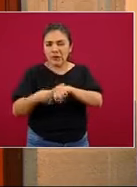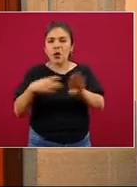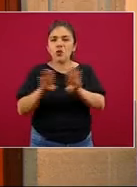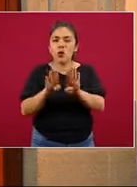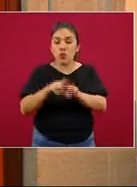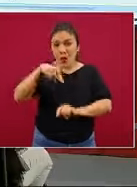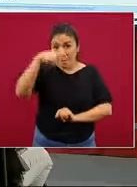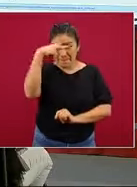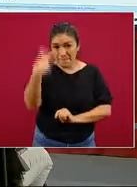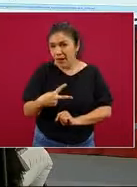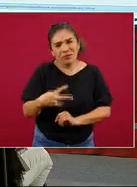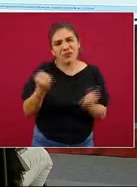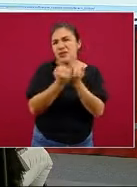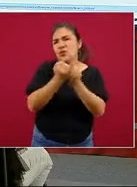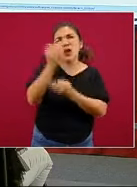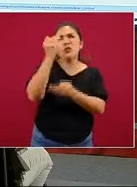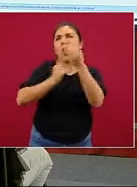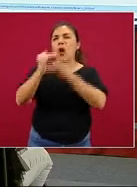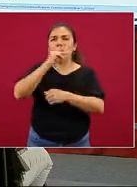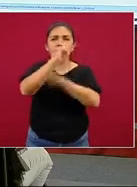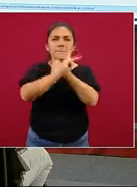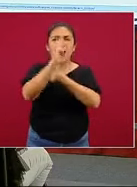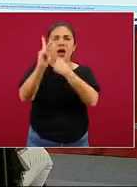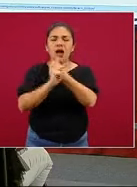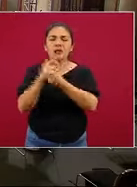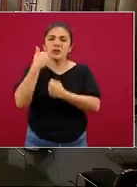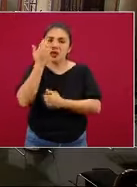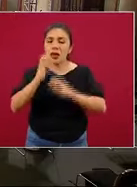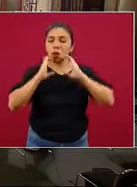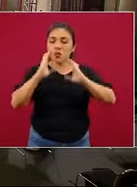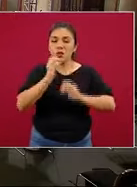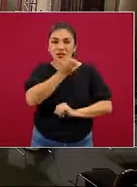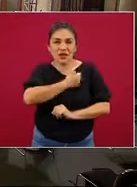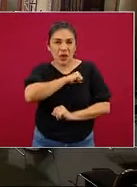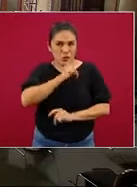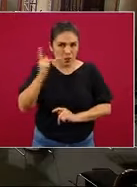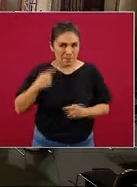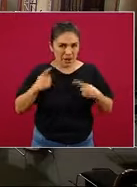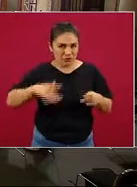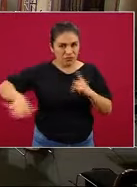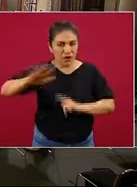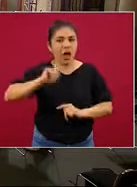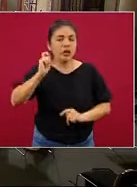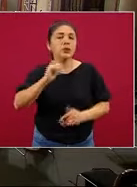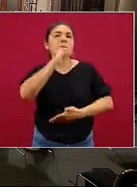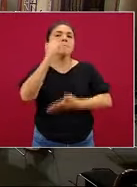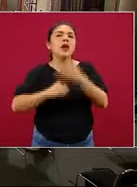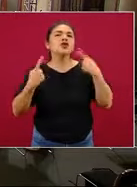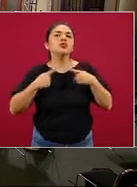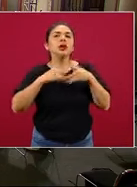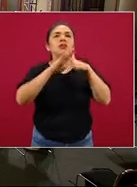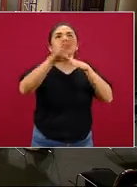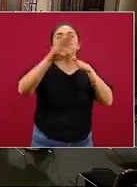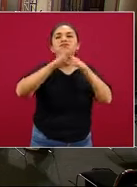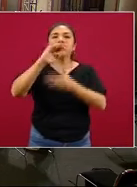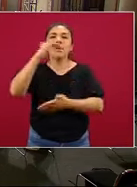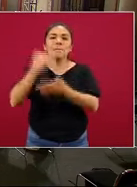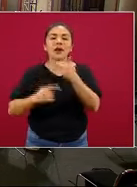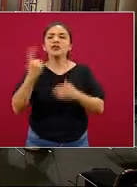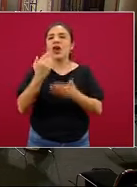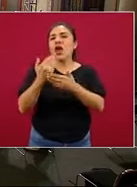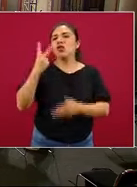solo a México, sino todos los países comprometidos con la salud poblacional, pues se ha reducido el flujo en comparación de 2019 y